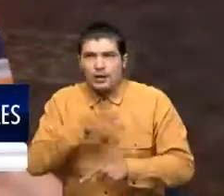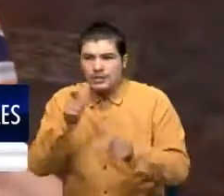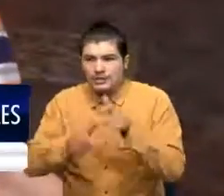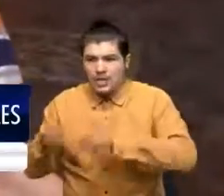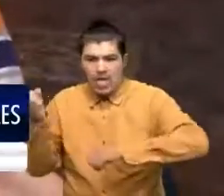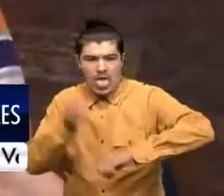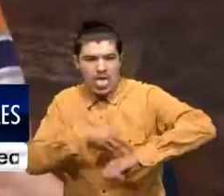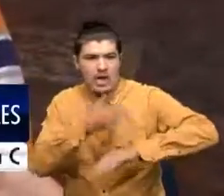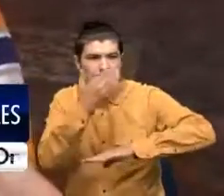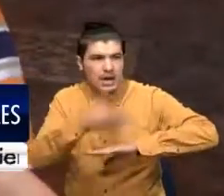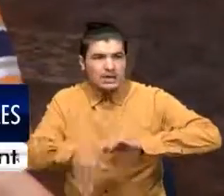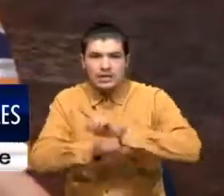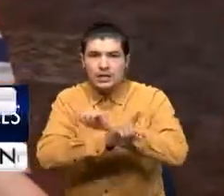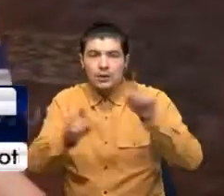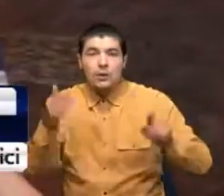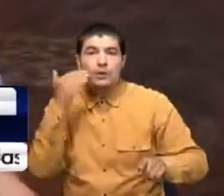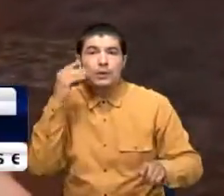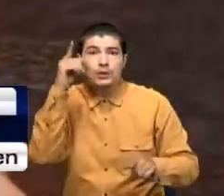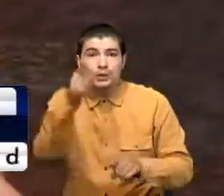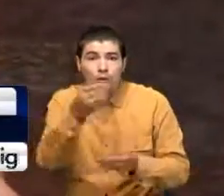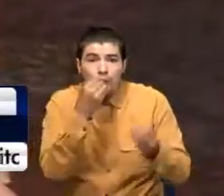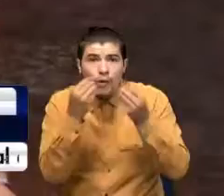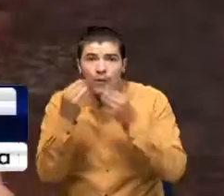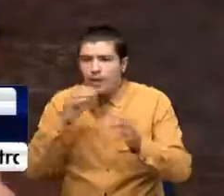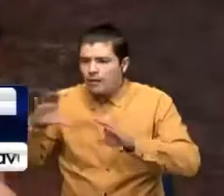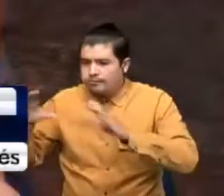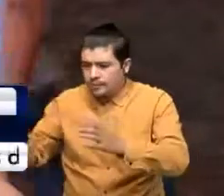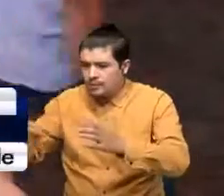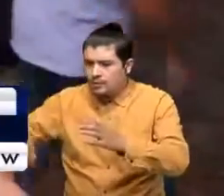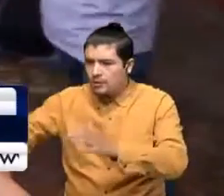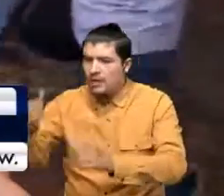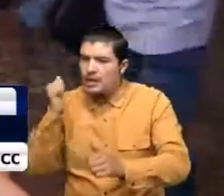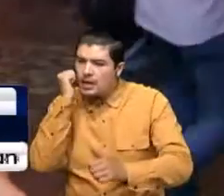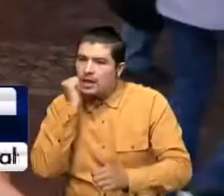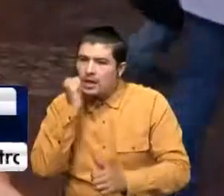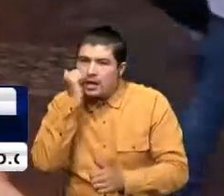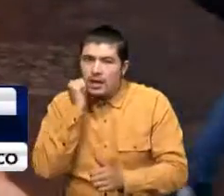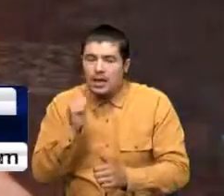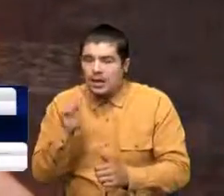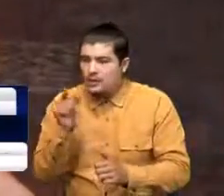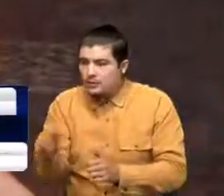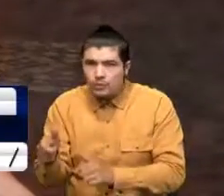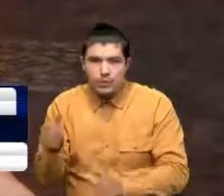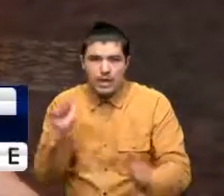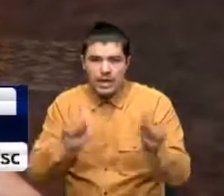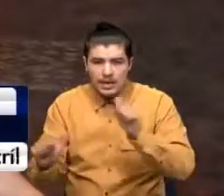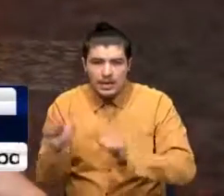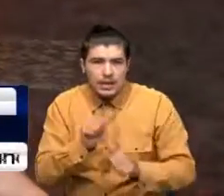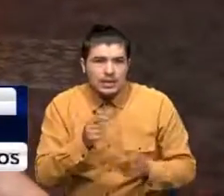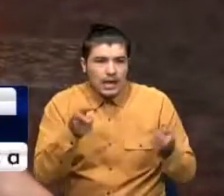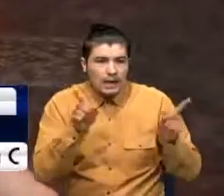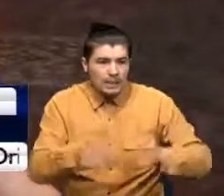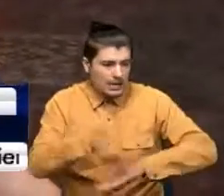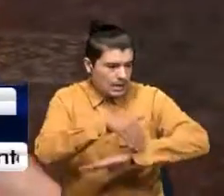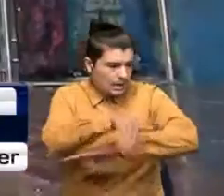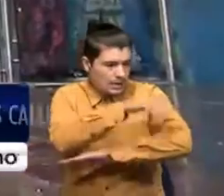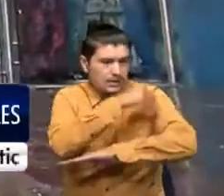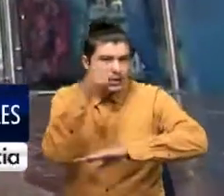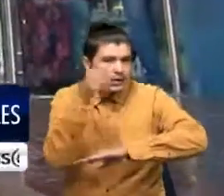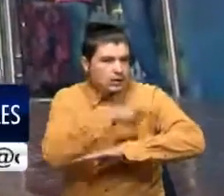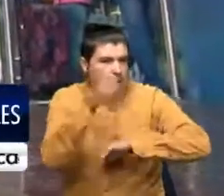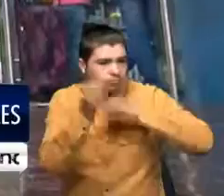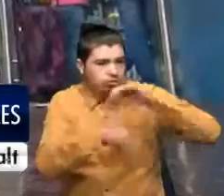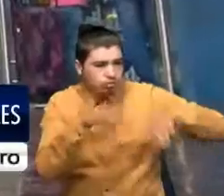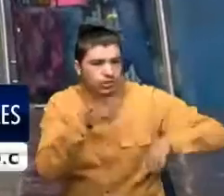por favor que cuando coman hay bolsas de aseo en la esquina hay botes de basura para que echen las bolsitas de aseo